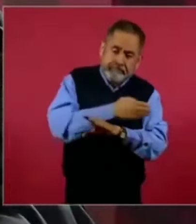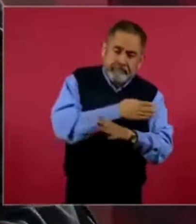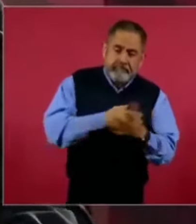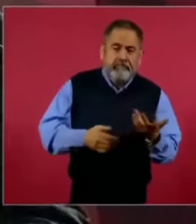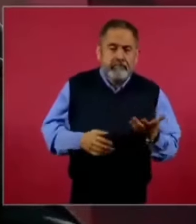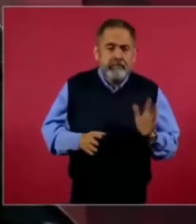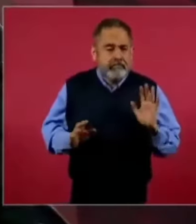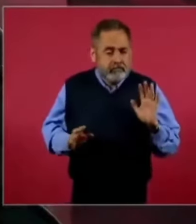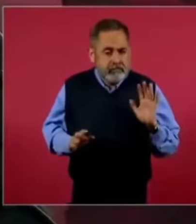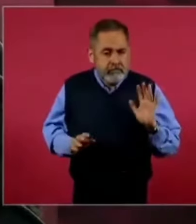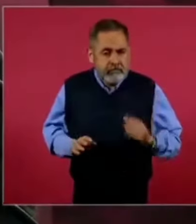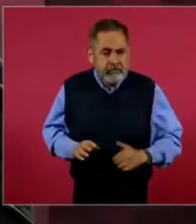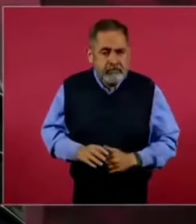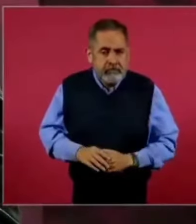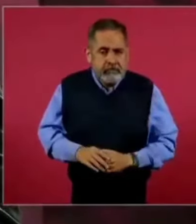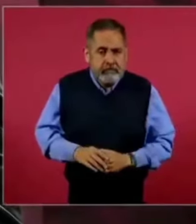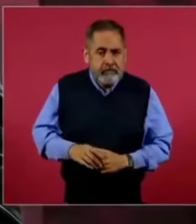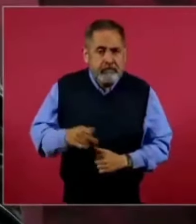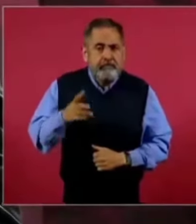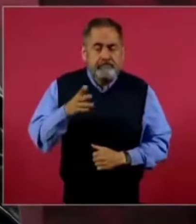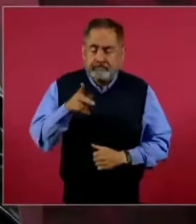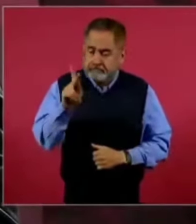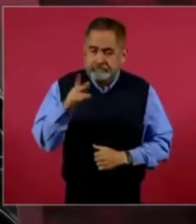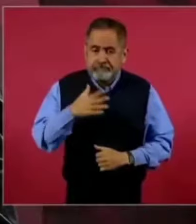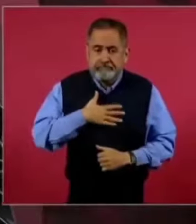Sí, pero tenemos